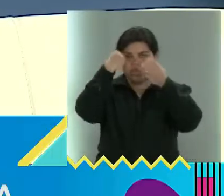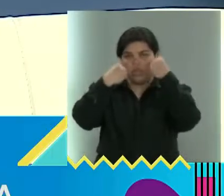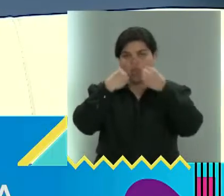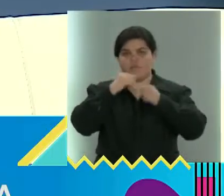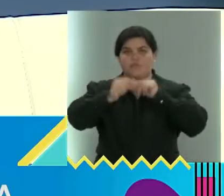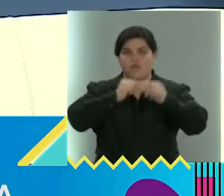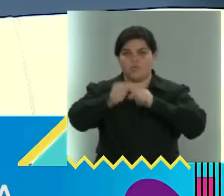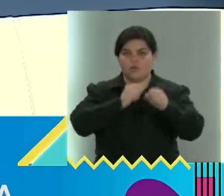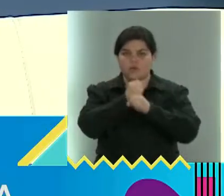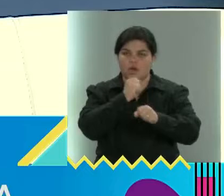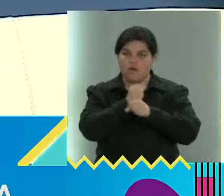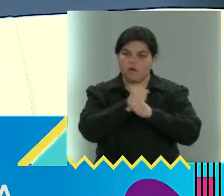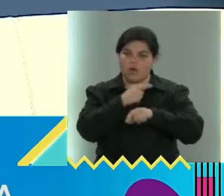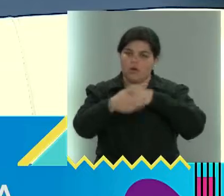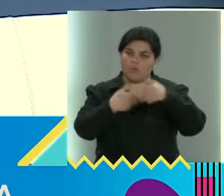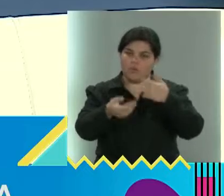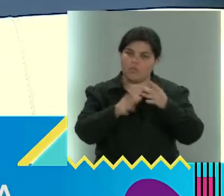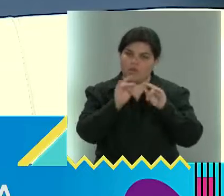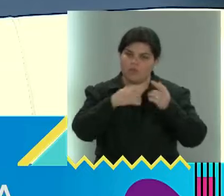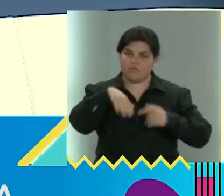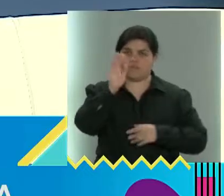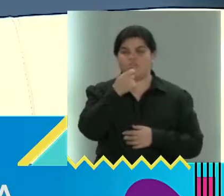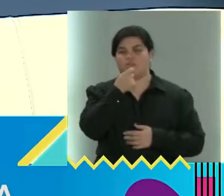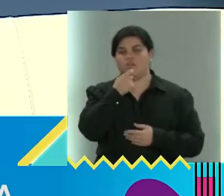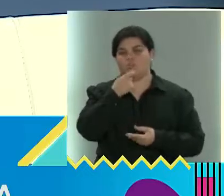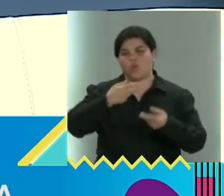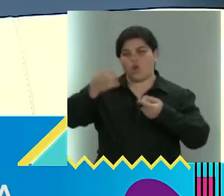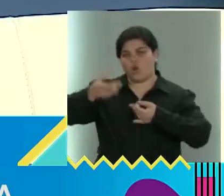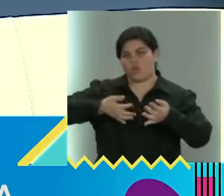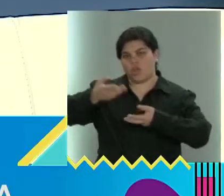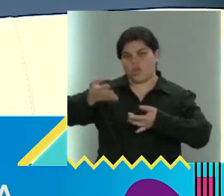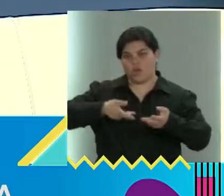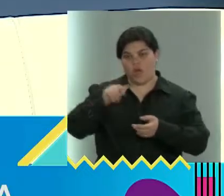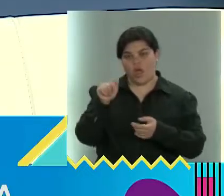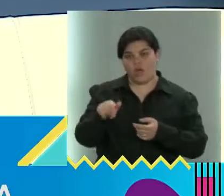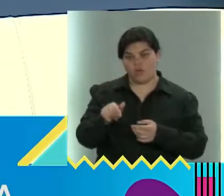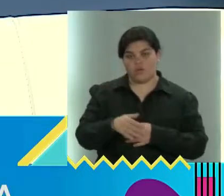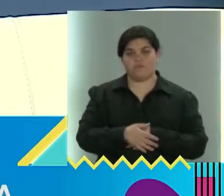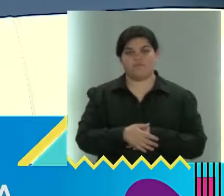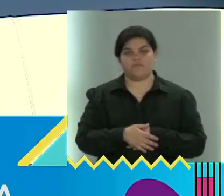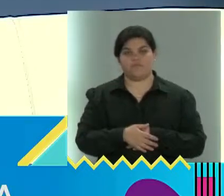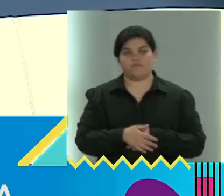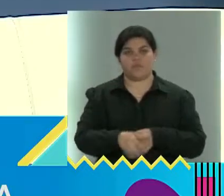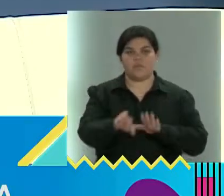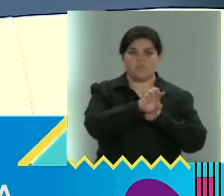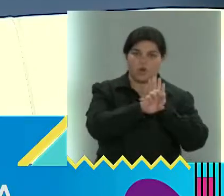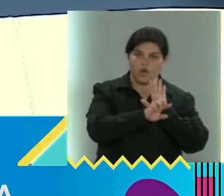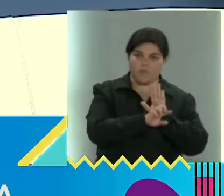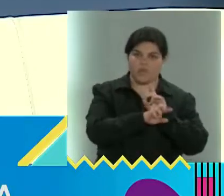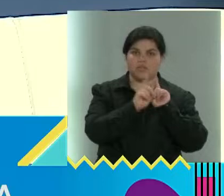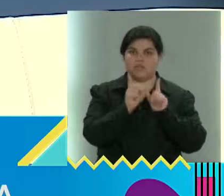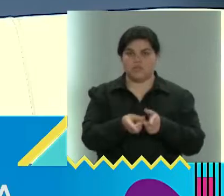hacen más complejos. Los contadores, por ejemplo, hoy tienen que manejar programación, y tienen que